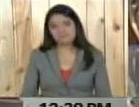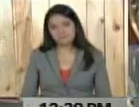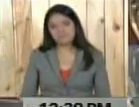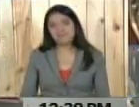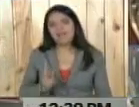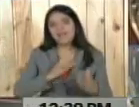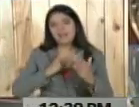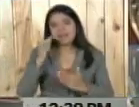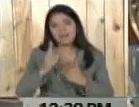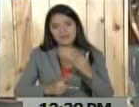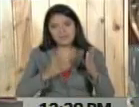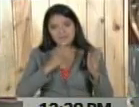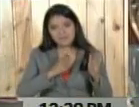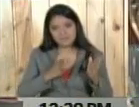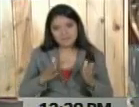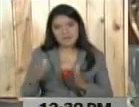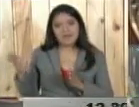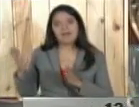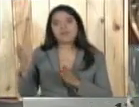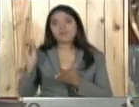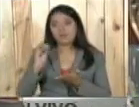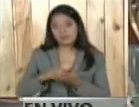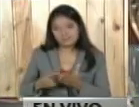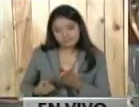plan para refinanciar